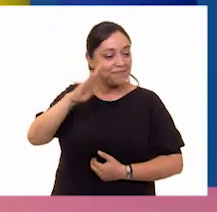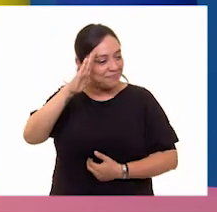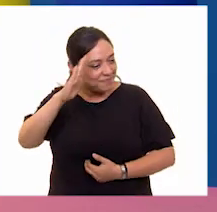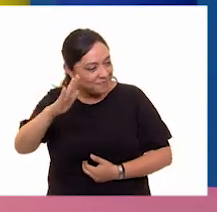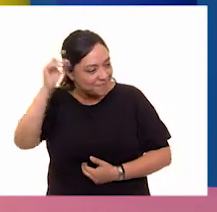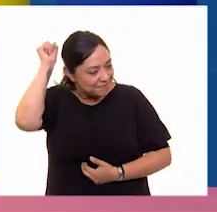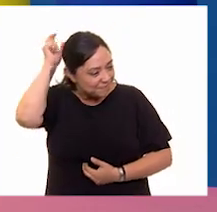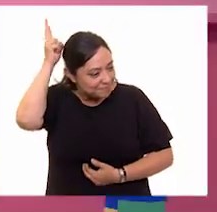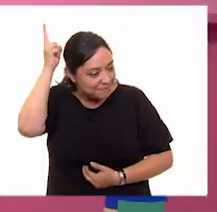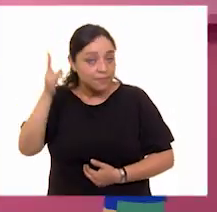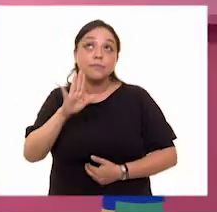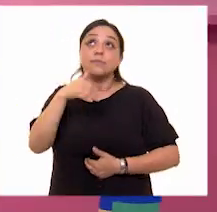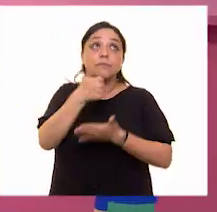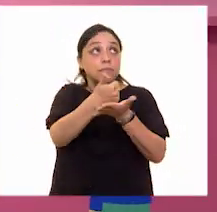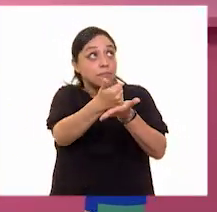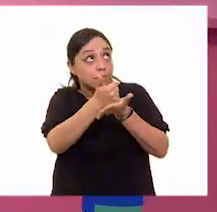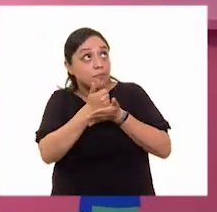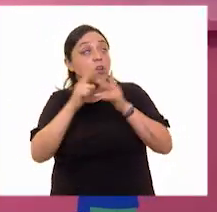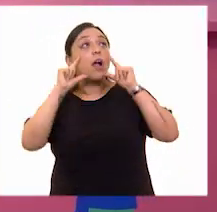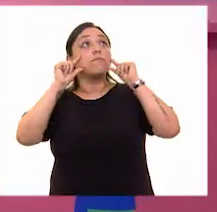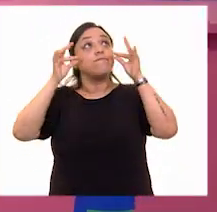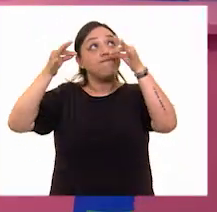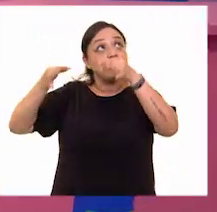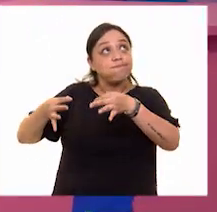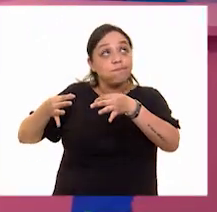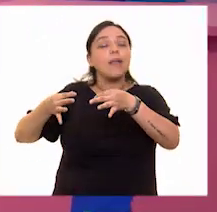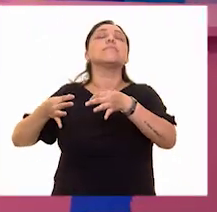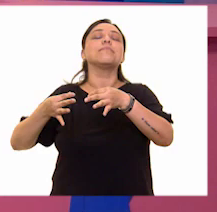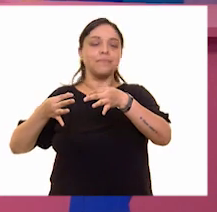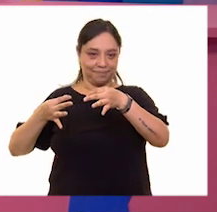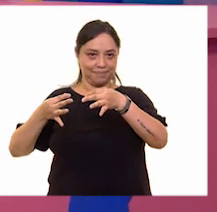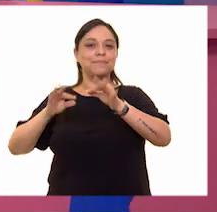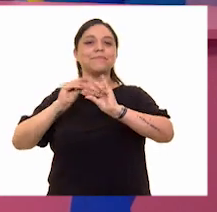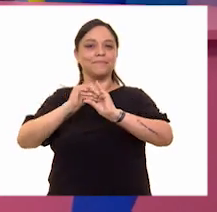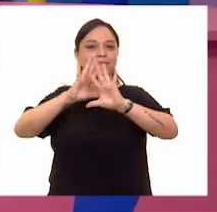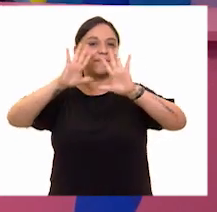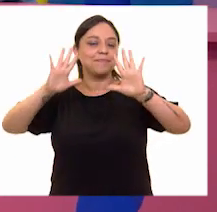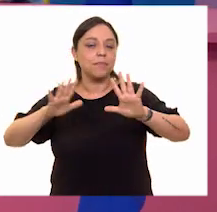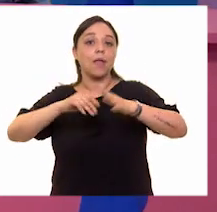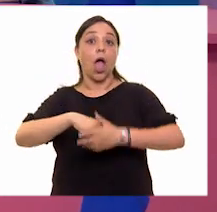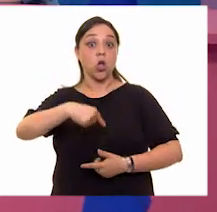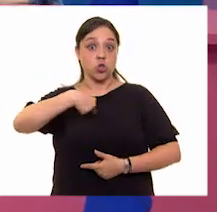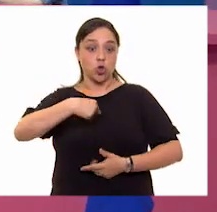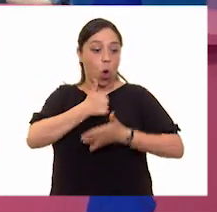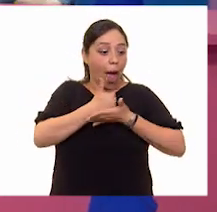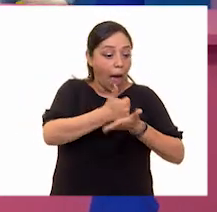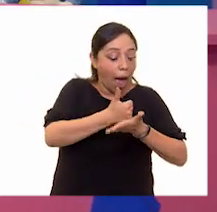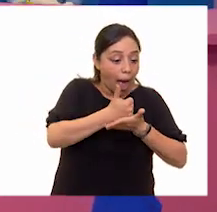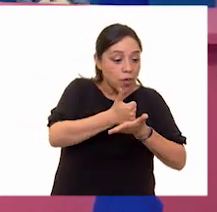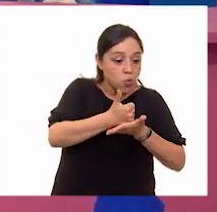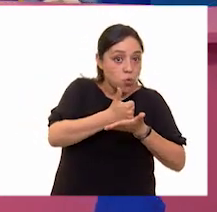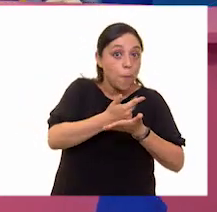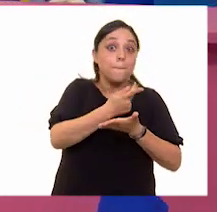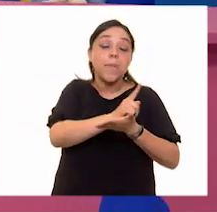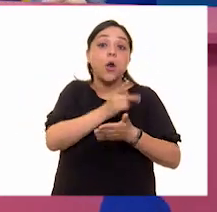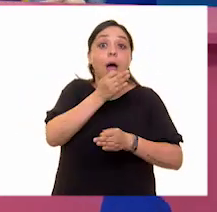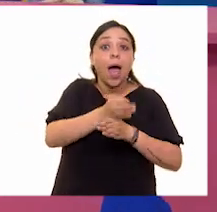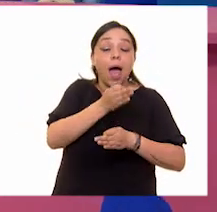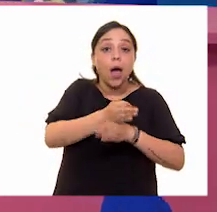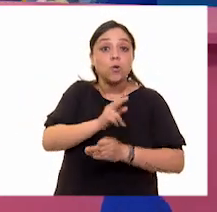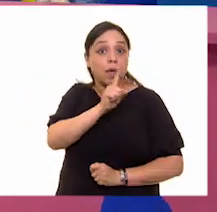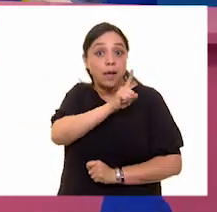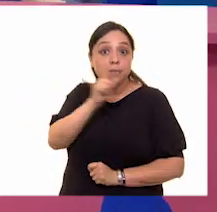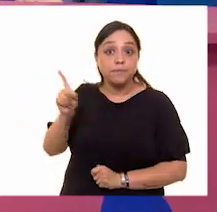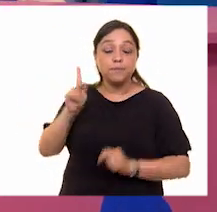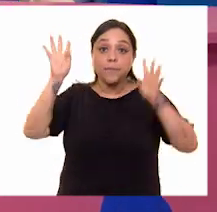¿Me puedes ayudar con mi cubrebocas, por favor? Por supuesto. ¿Y qué te parece si mientras yo te ayudo a guardar tu cubrebocas, vamos con Ajolisto, que nos tiene